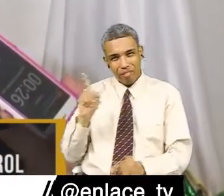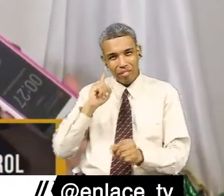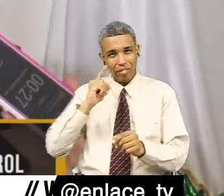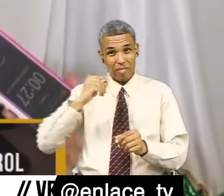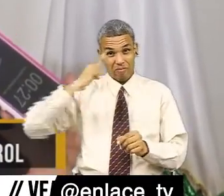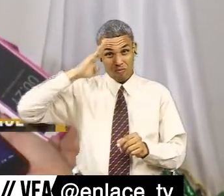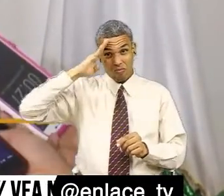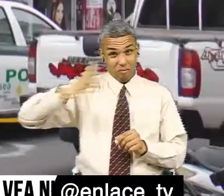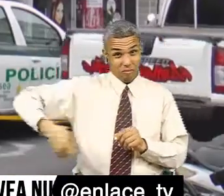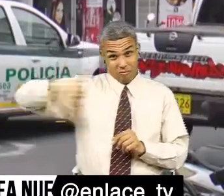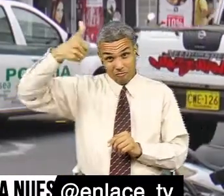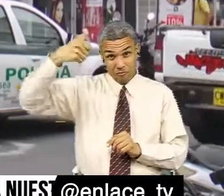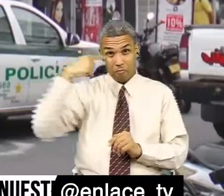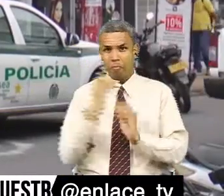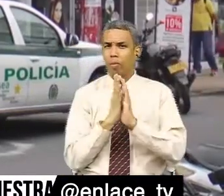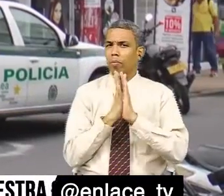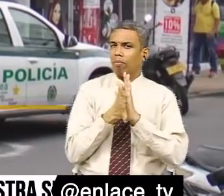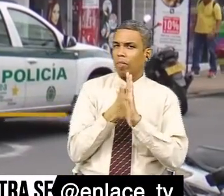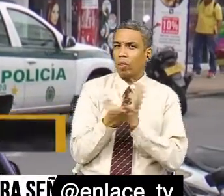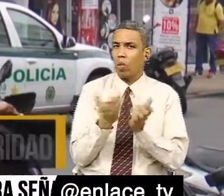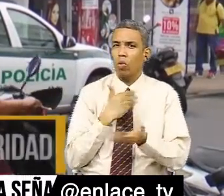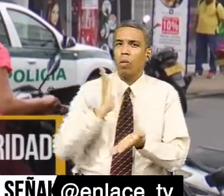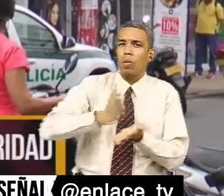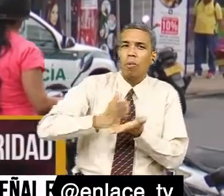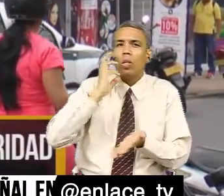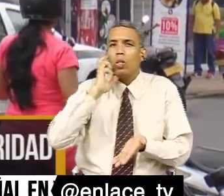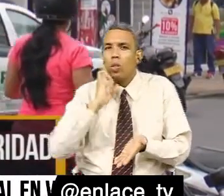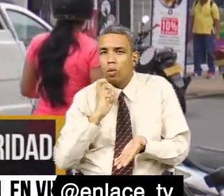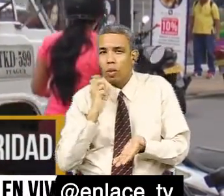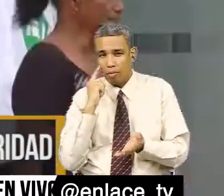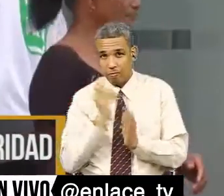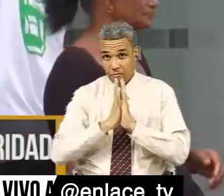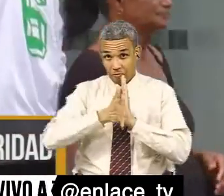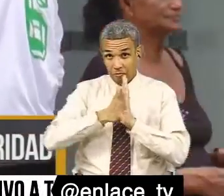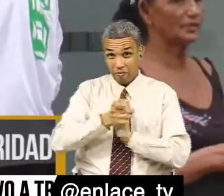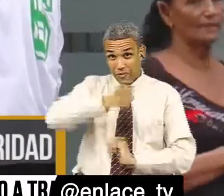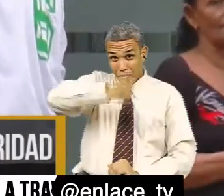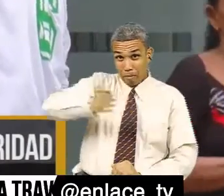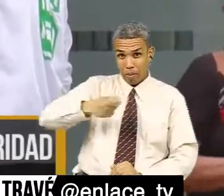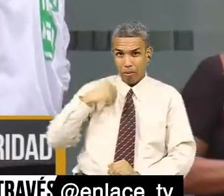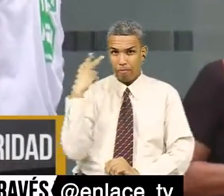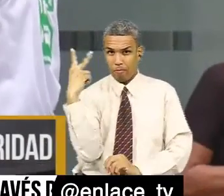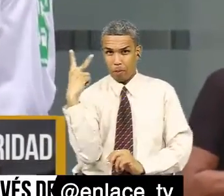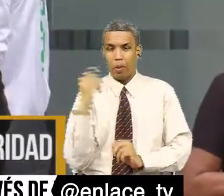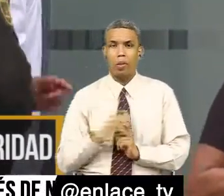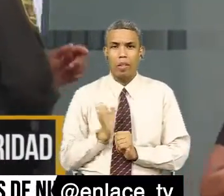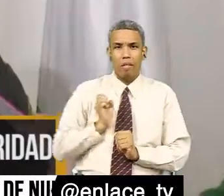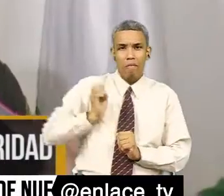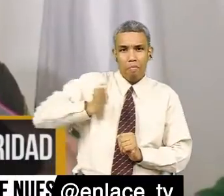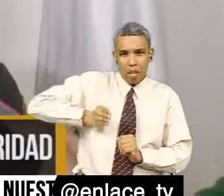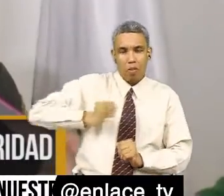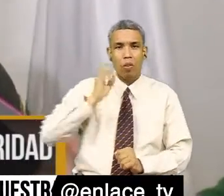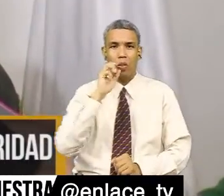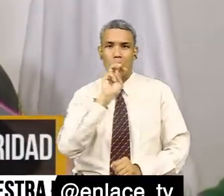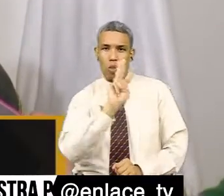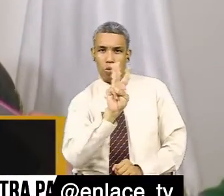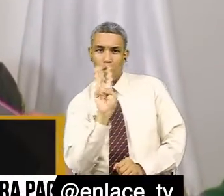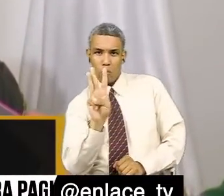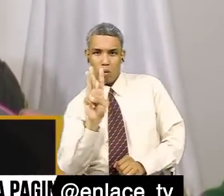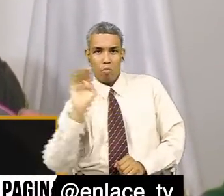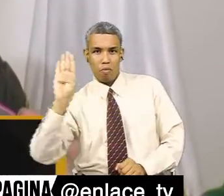policía Barranca Bermeja, entregó detalles de este hurto bajo la modalidad de taquillazo registrado en el banco WW. En el hecho